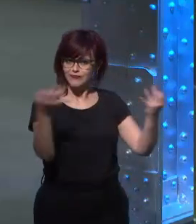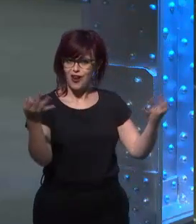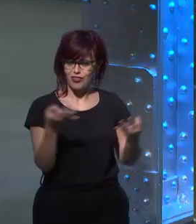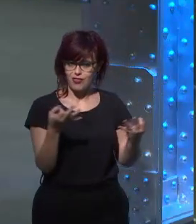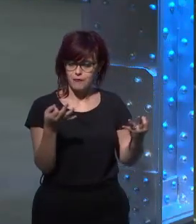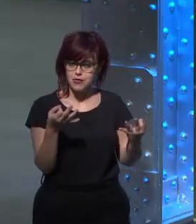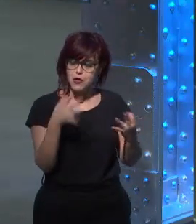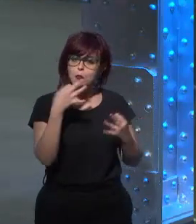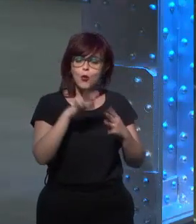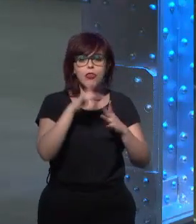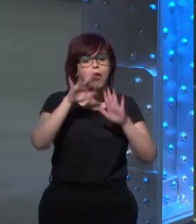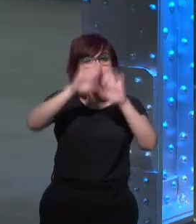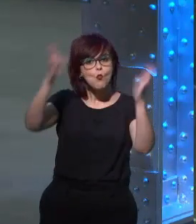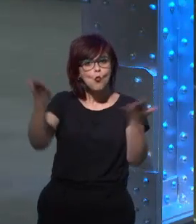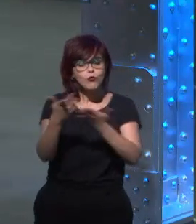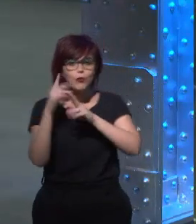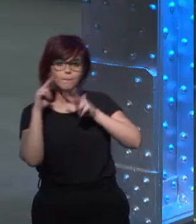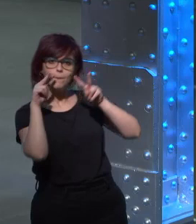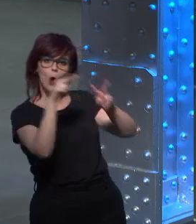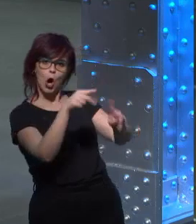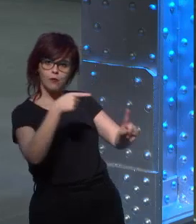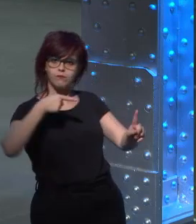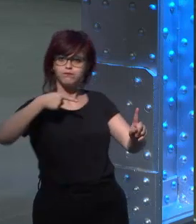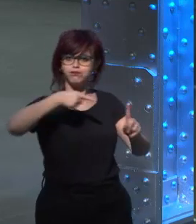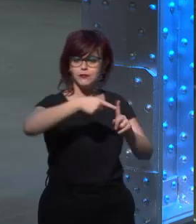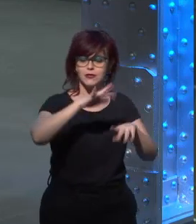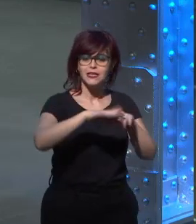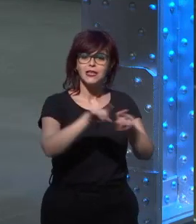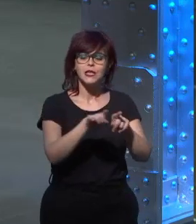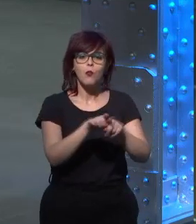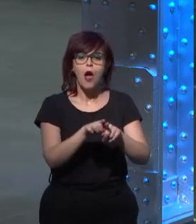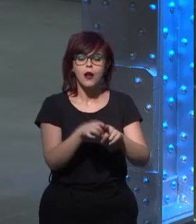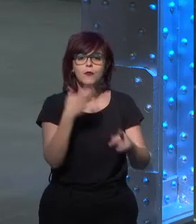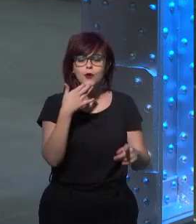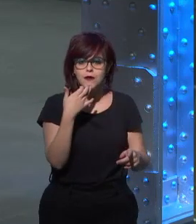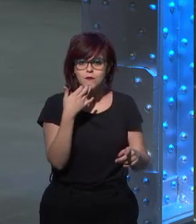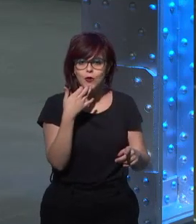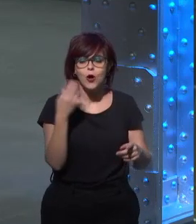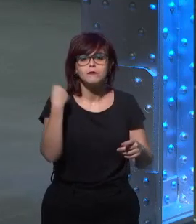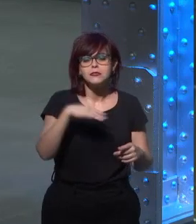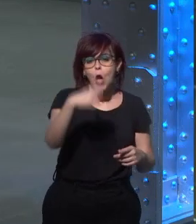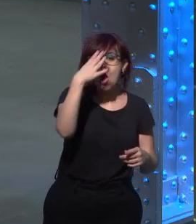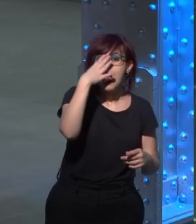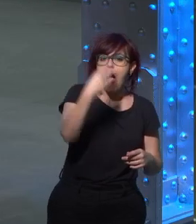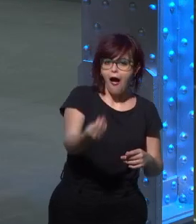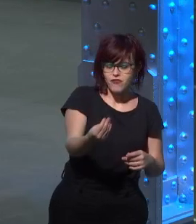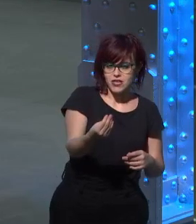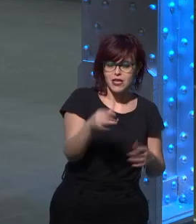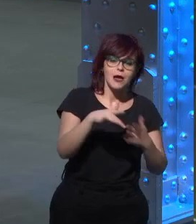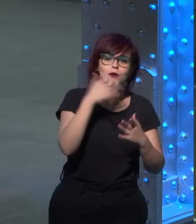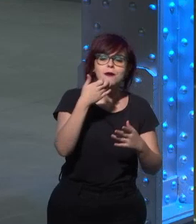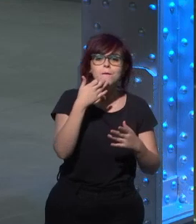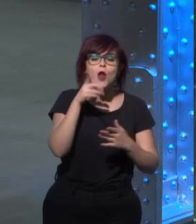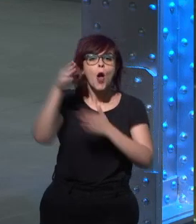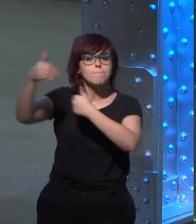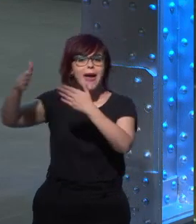diría, proyectar al resto del mundo. Al igual que proyectamos que una UTE española construya el AVE Meca Medina o que construya el Canal de Panamá,